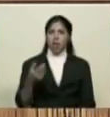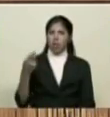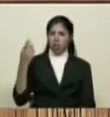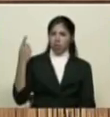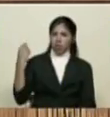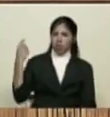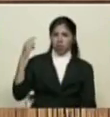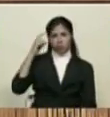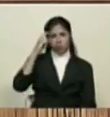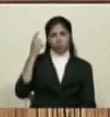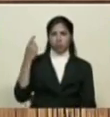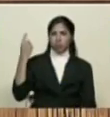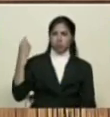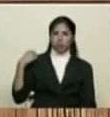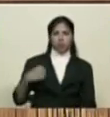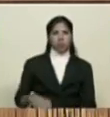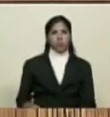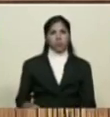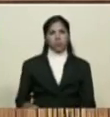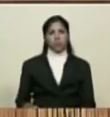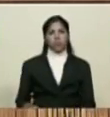pasados, nos propuso